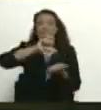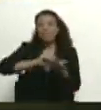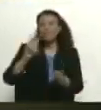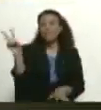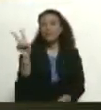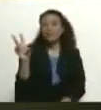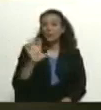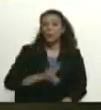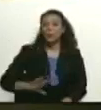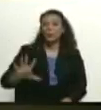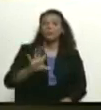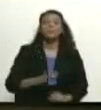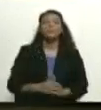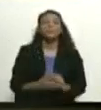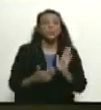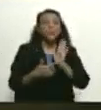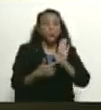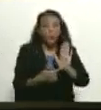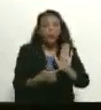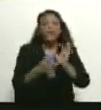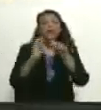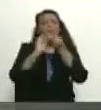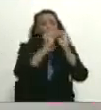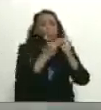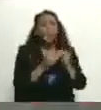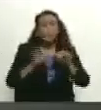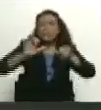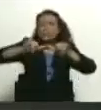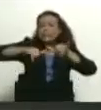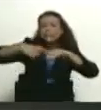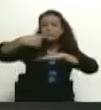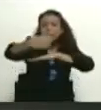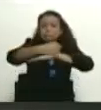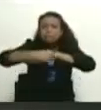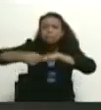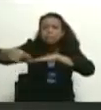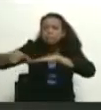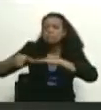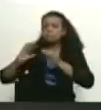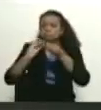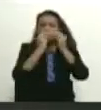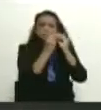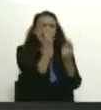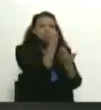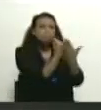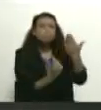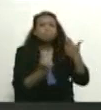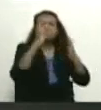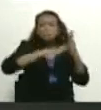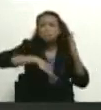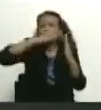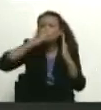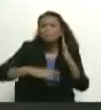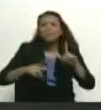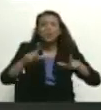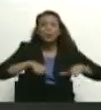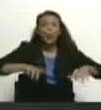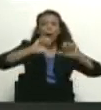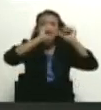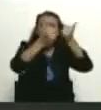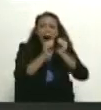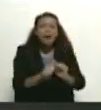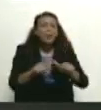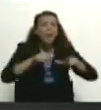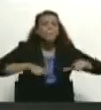de Venezuela. Esta es una muestra de esa recuperación que se viene haciendo de la Universidad Central de Venezuela, de sus obras de arte, de sus